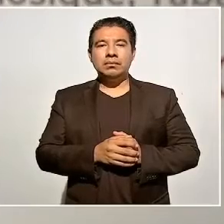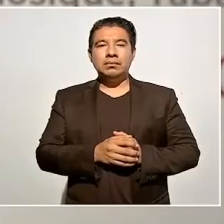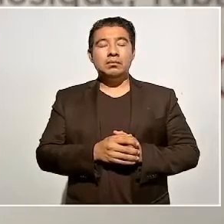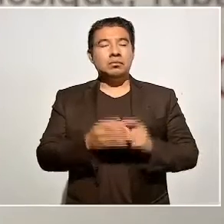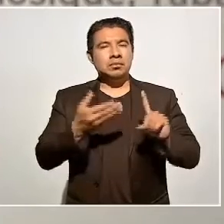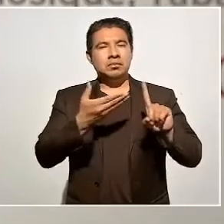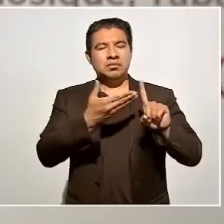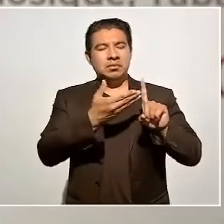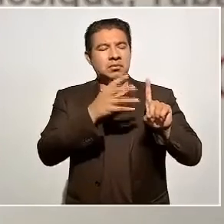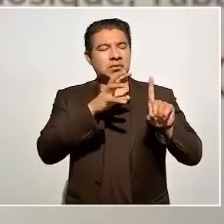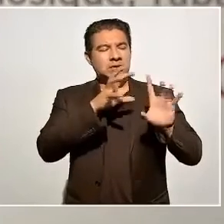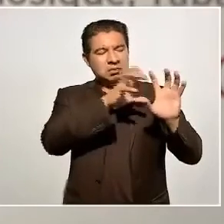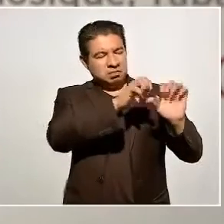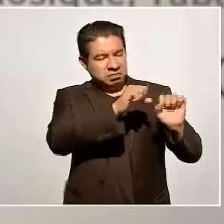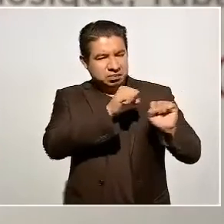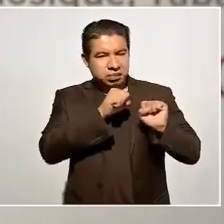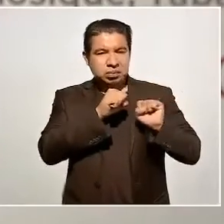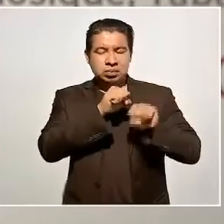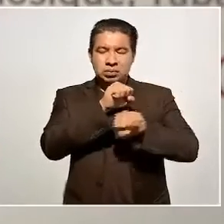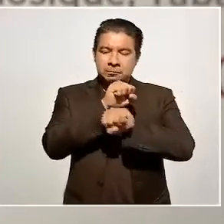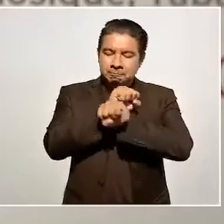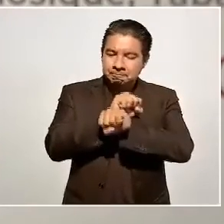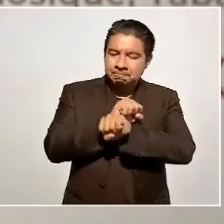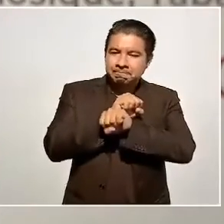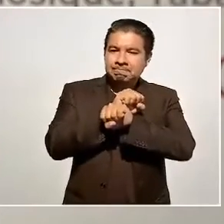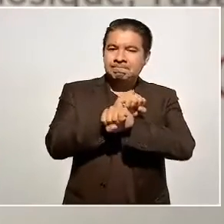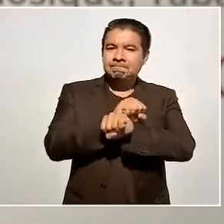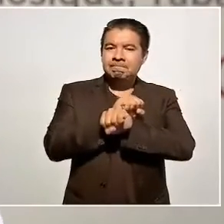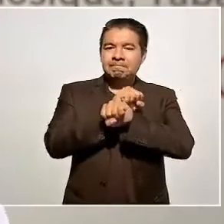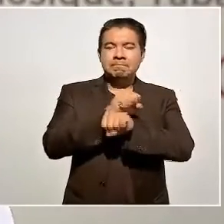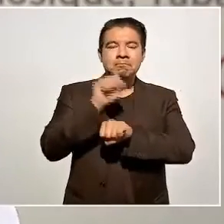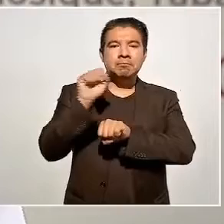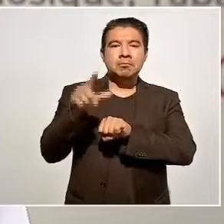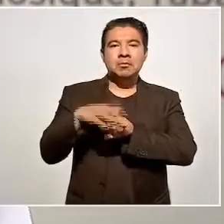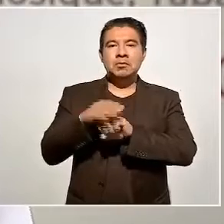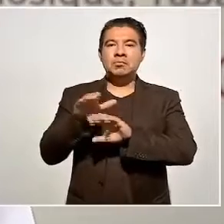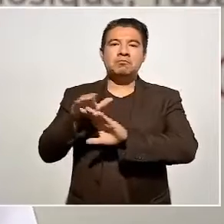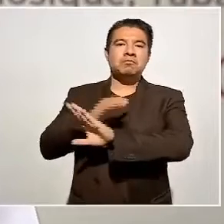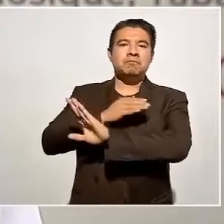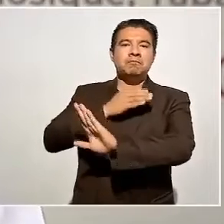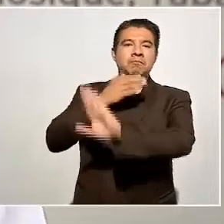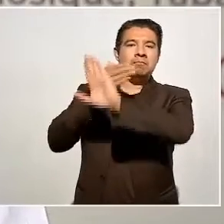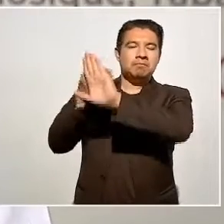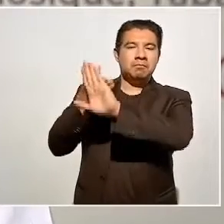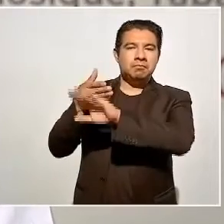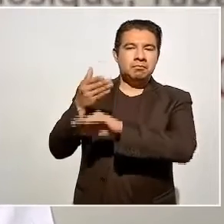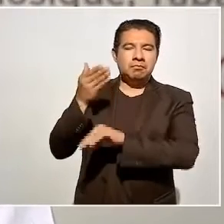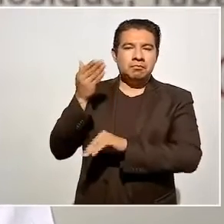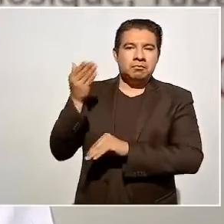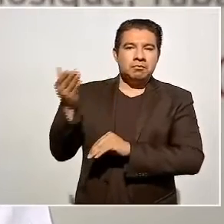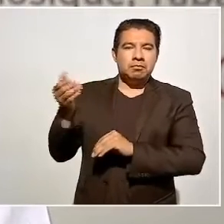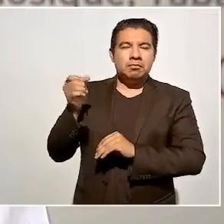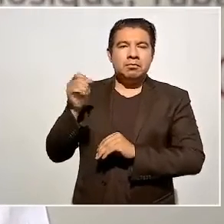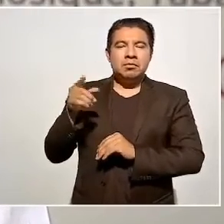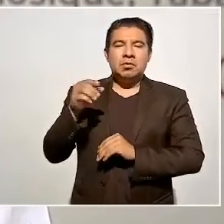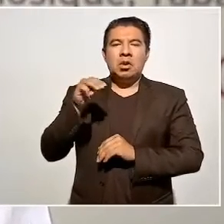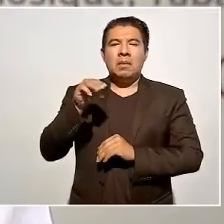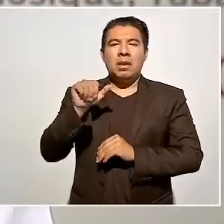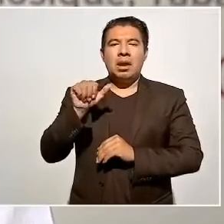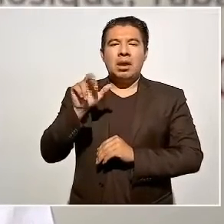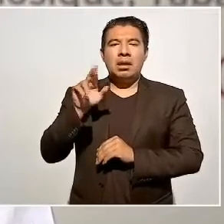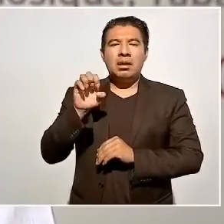es apresado cuando el golpe de Estado en contra del presidente Madero,